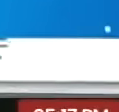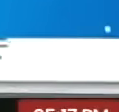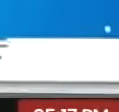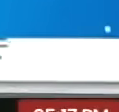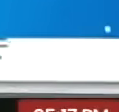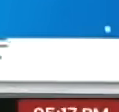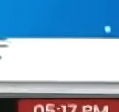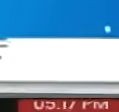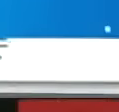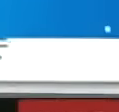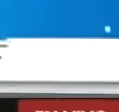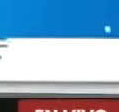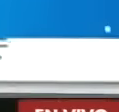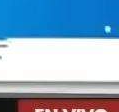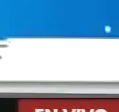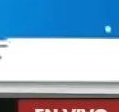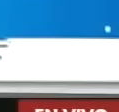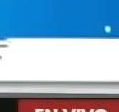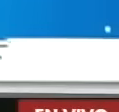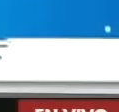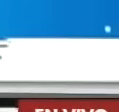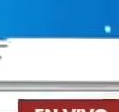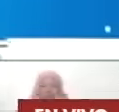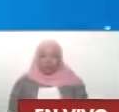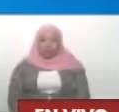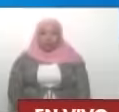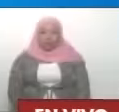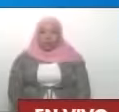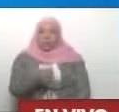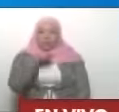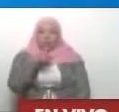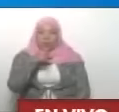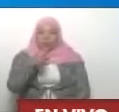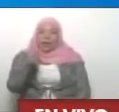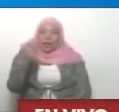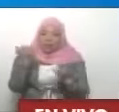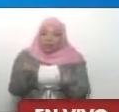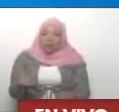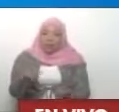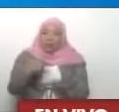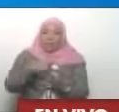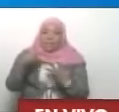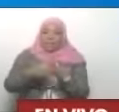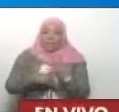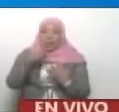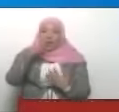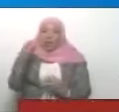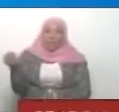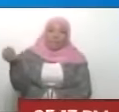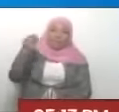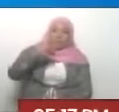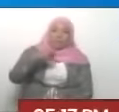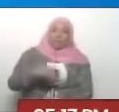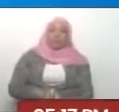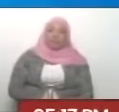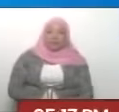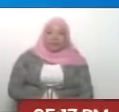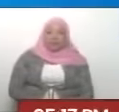¿verdad? Lleno de buenas noticias, nuevas noticias y